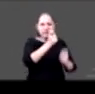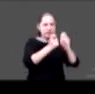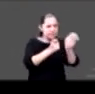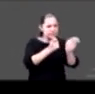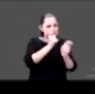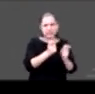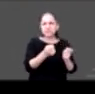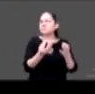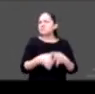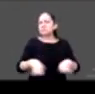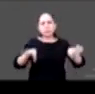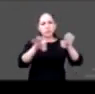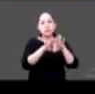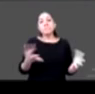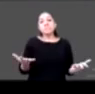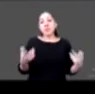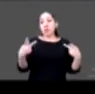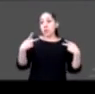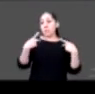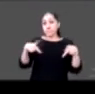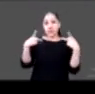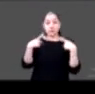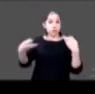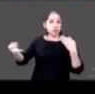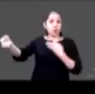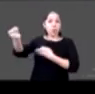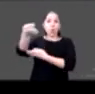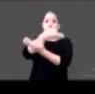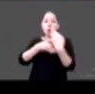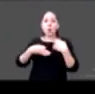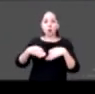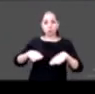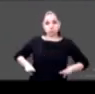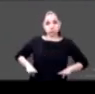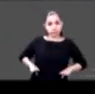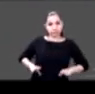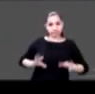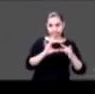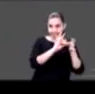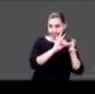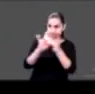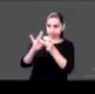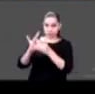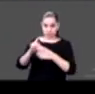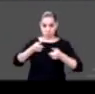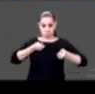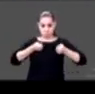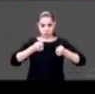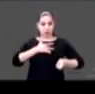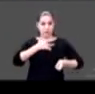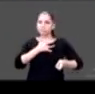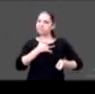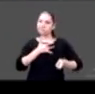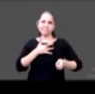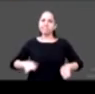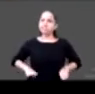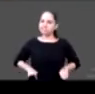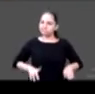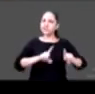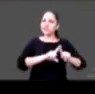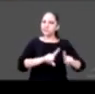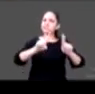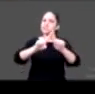tenemos formas diferentes de realmente controlar las emociones y si pasamos a la página siguiente, pues